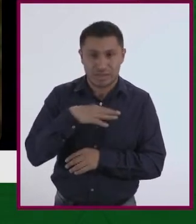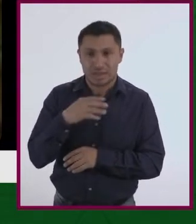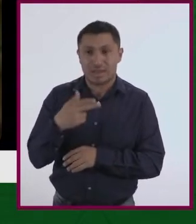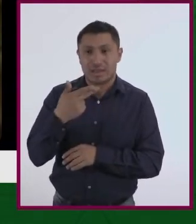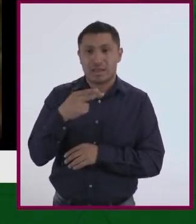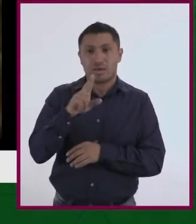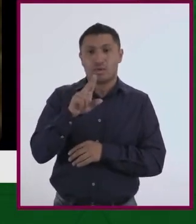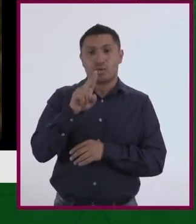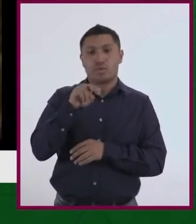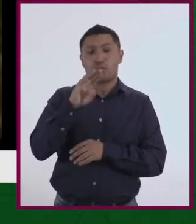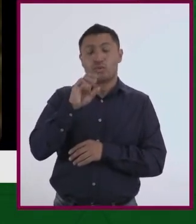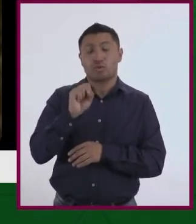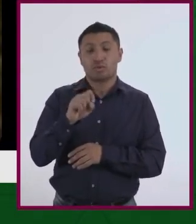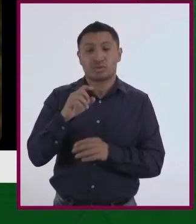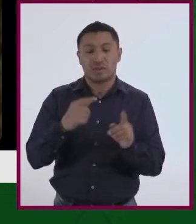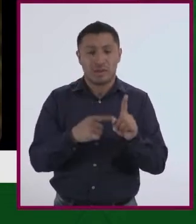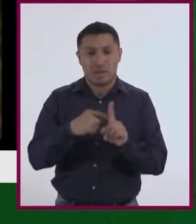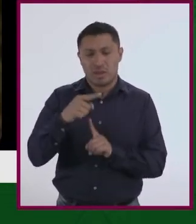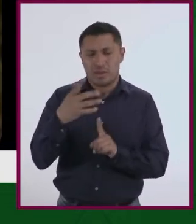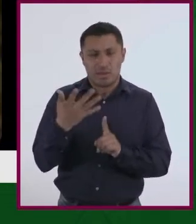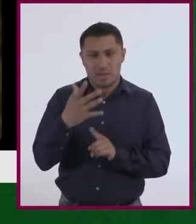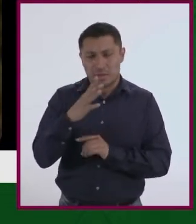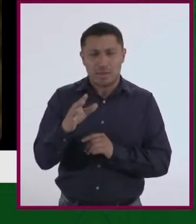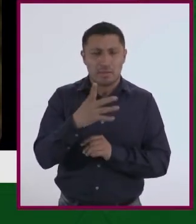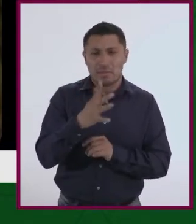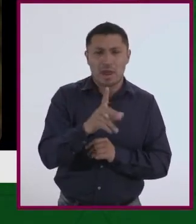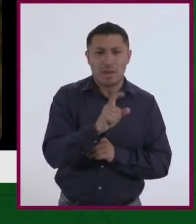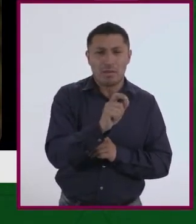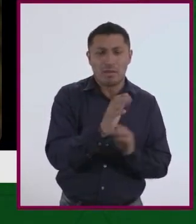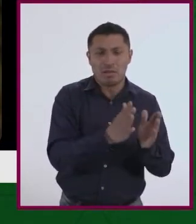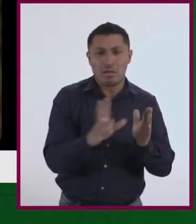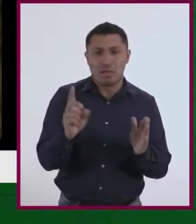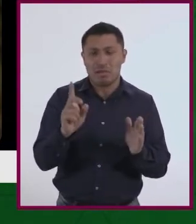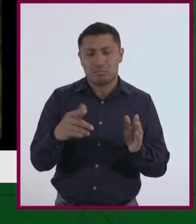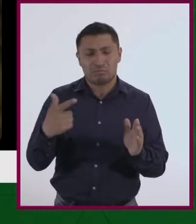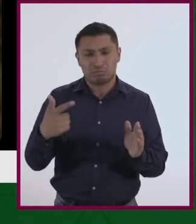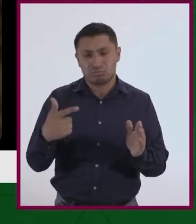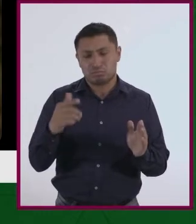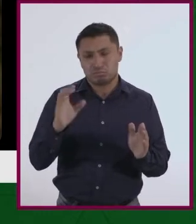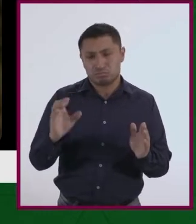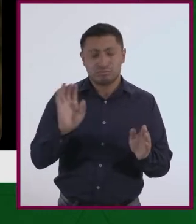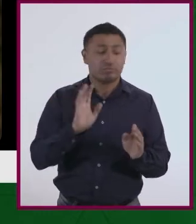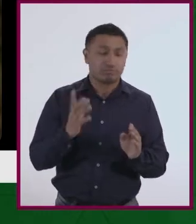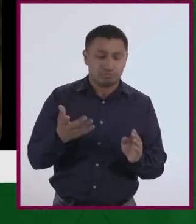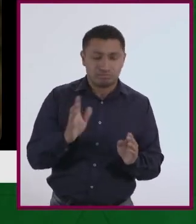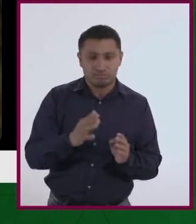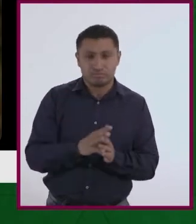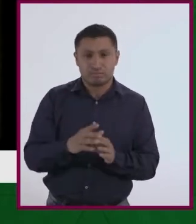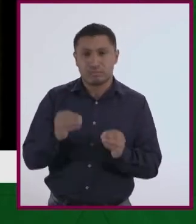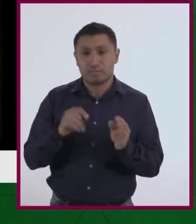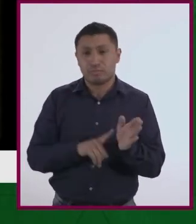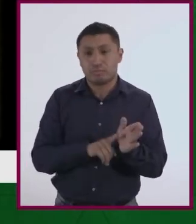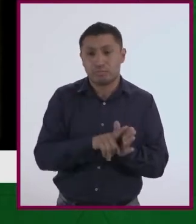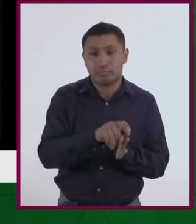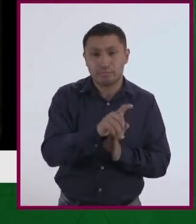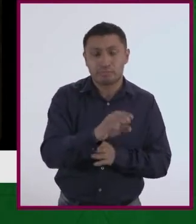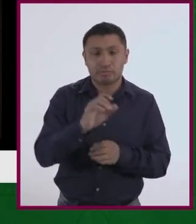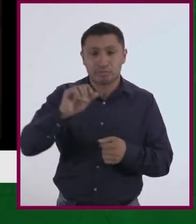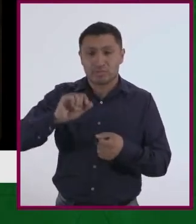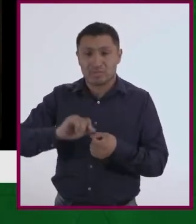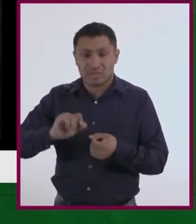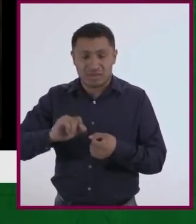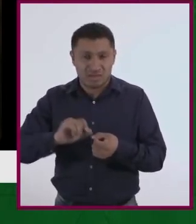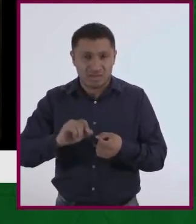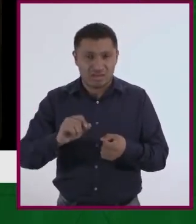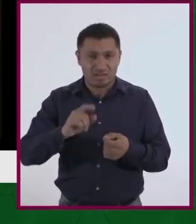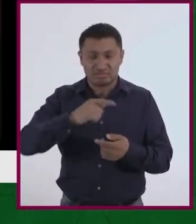el humus a una temperatura ambiente de entre 20 y 30 grados. Se multiplican organismos como lombrices, cochinillas